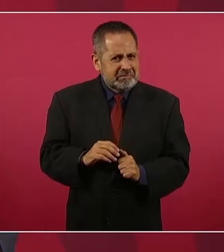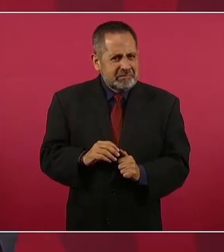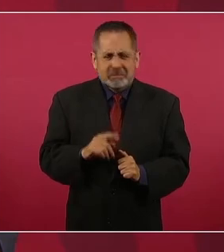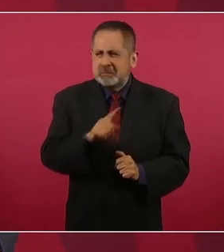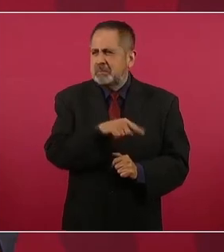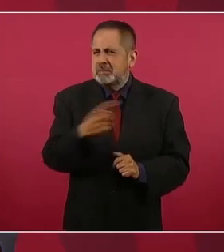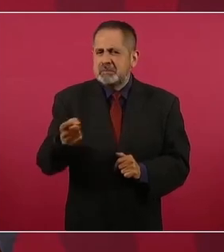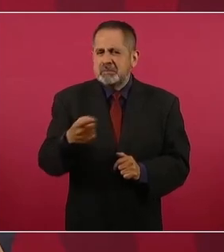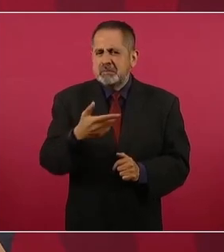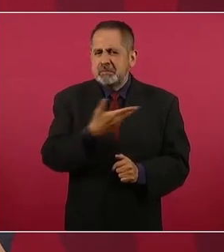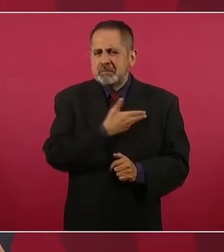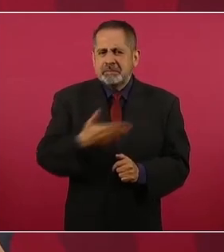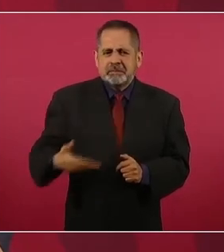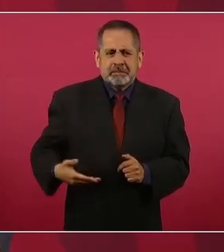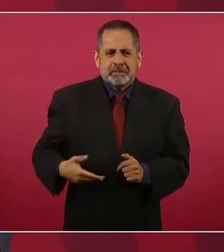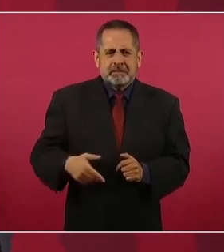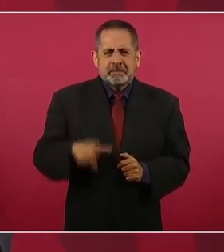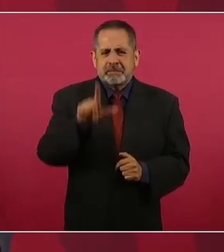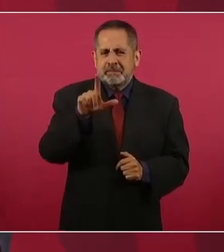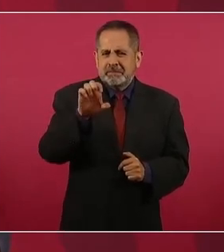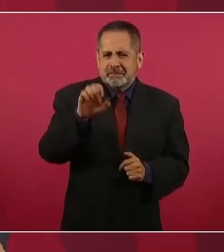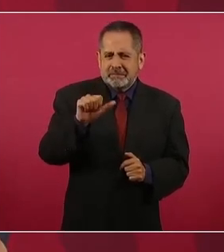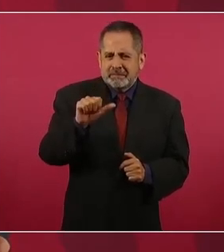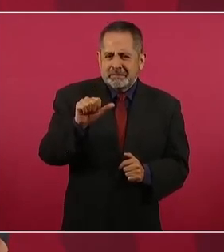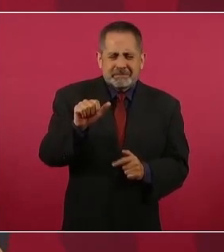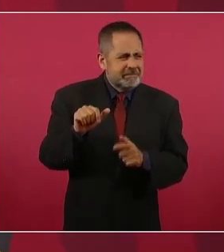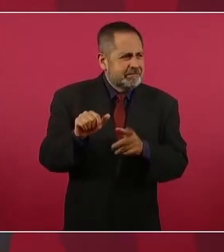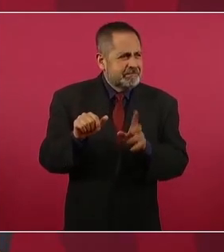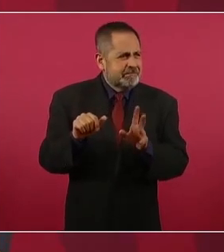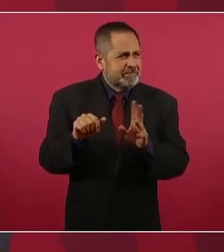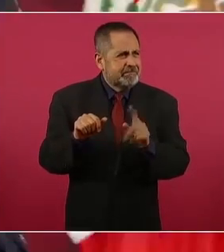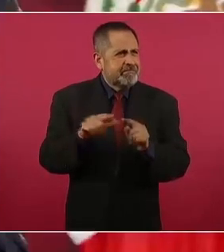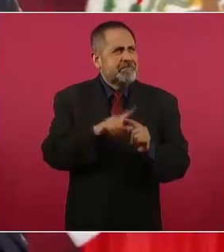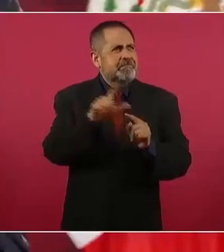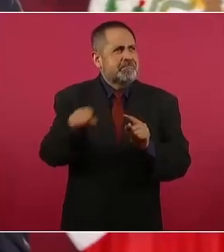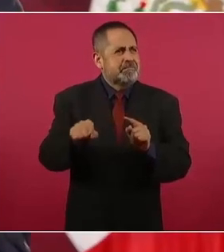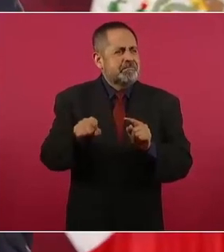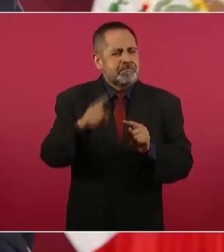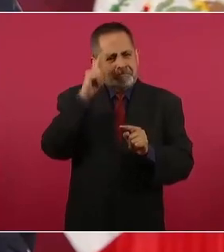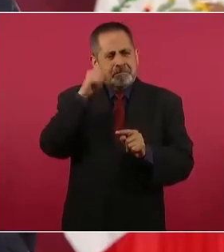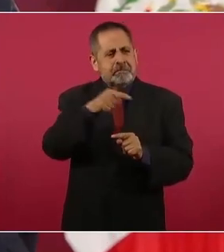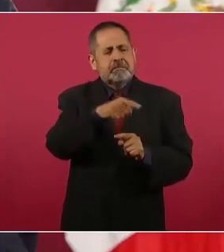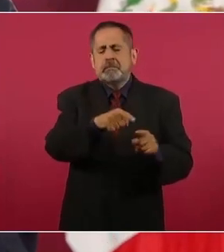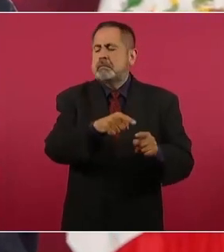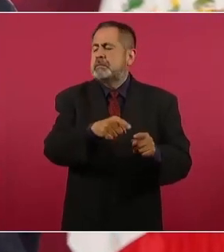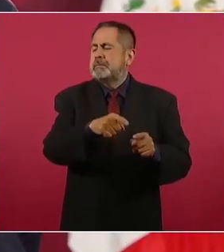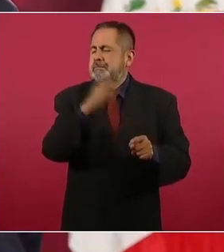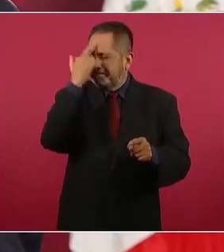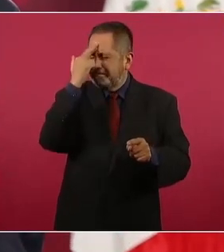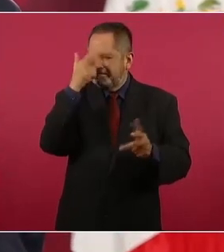O del presidente Echeverría, ¿no? Después, cuando el asesinato de